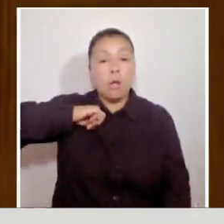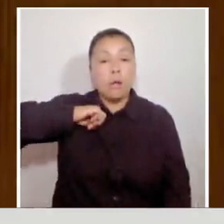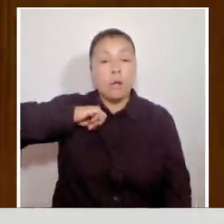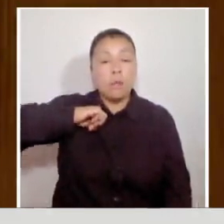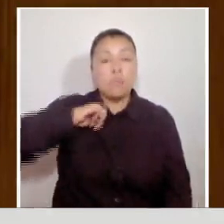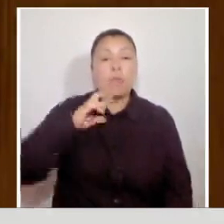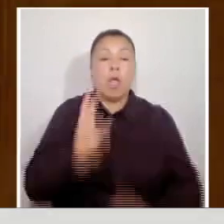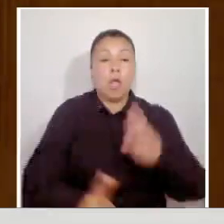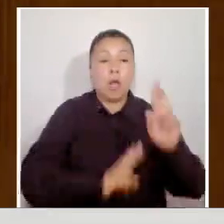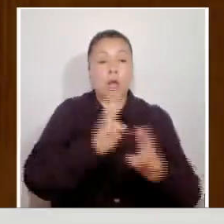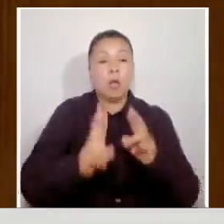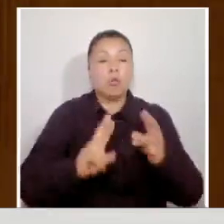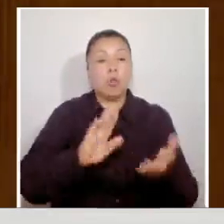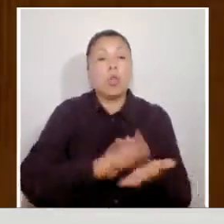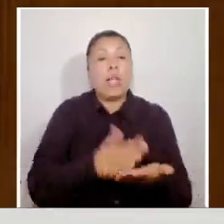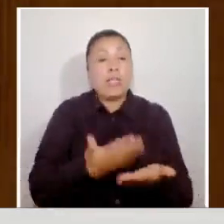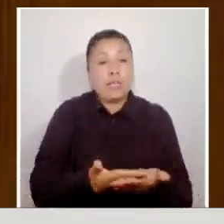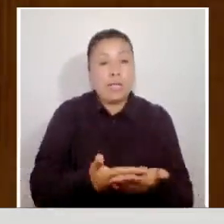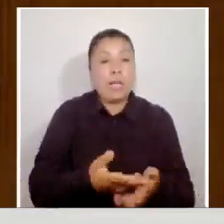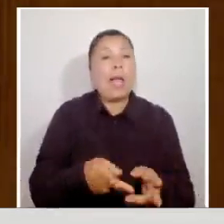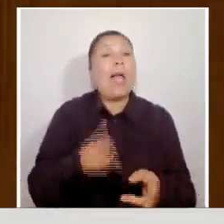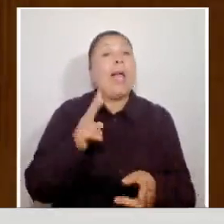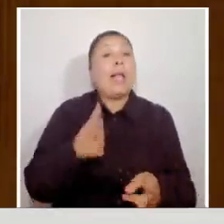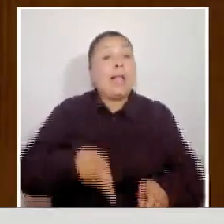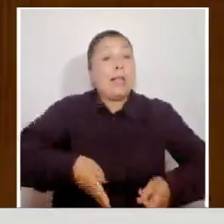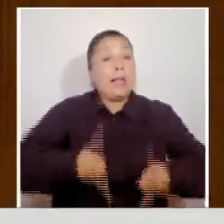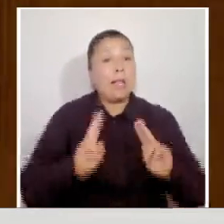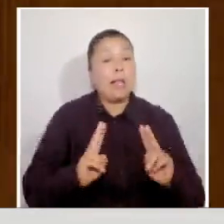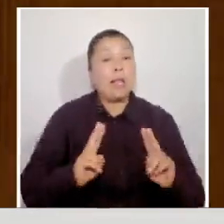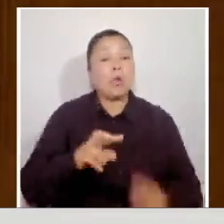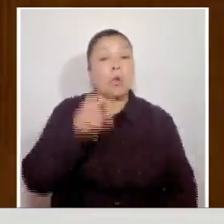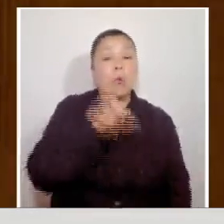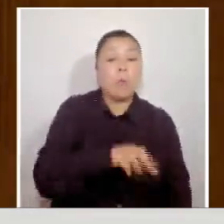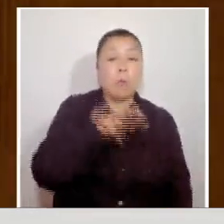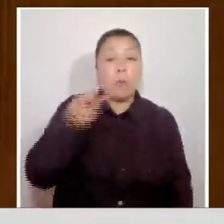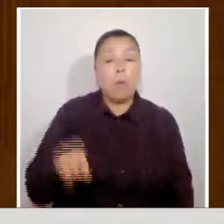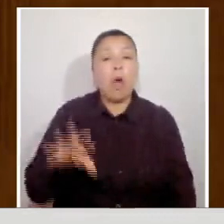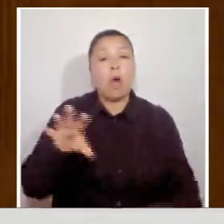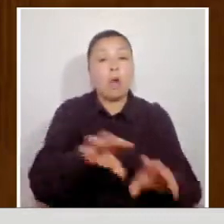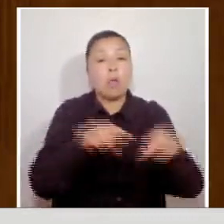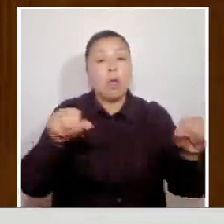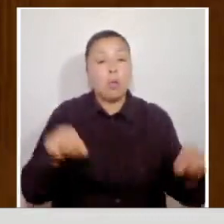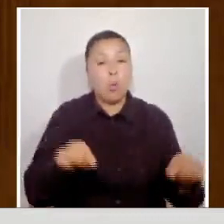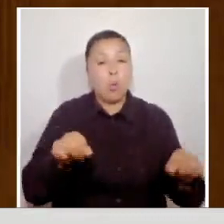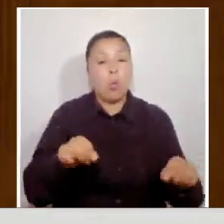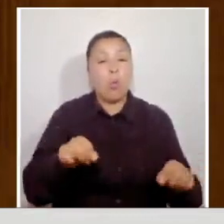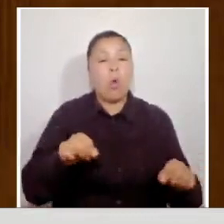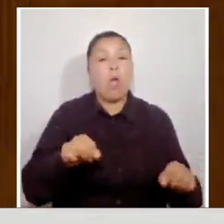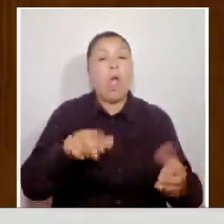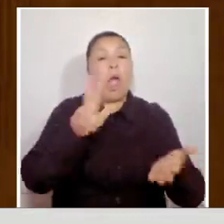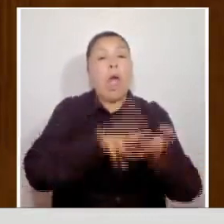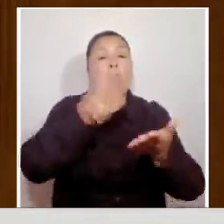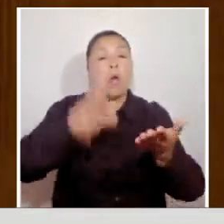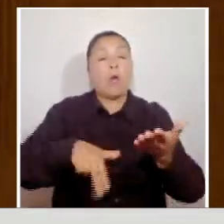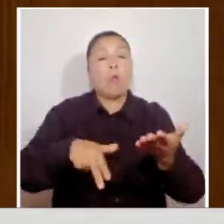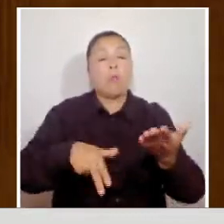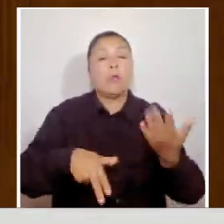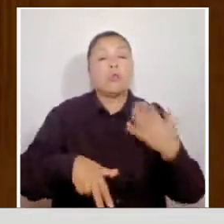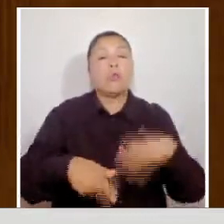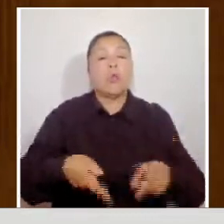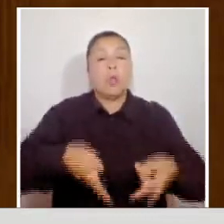sana a la que estos tienen derecho con sus progenitores de acuerdo a la convención de derechos del